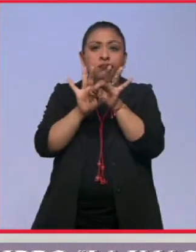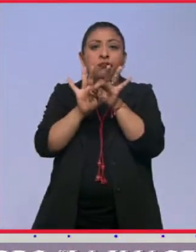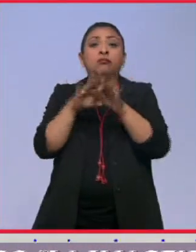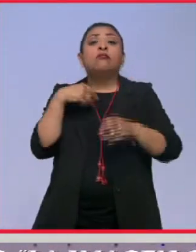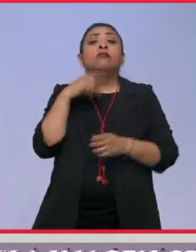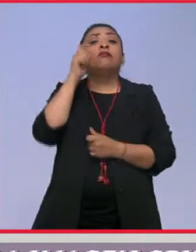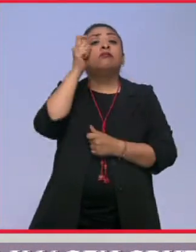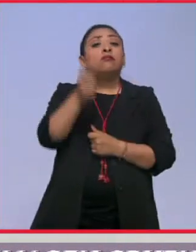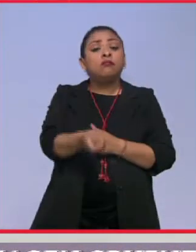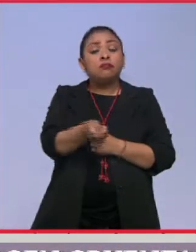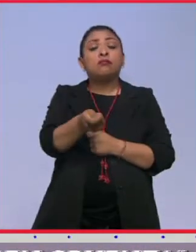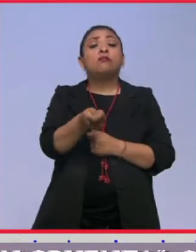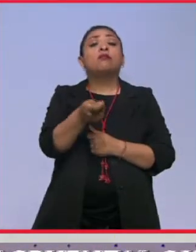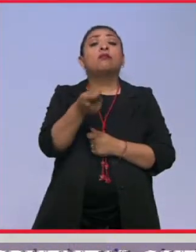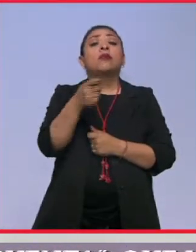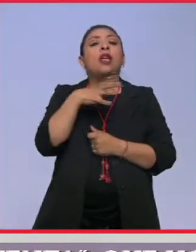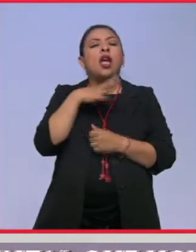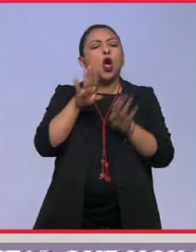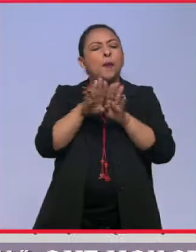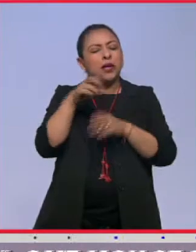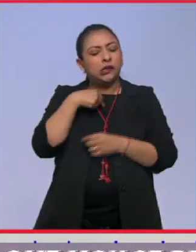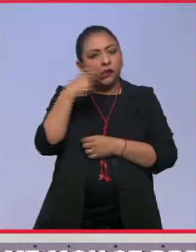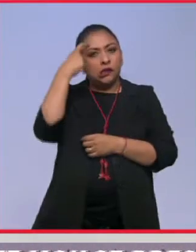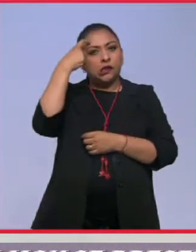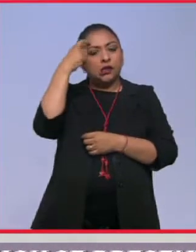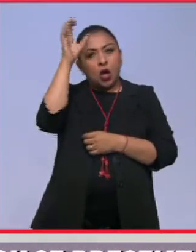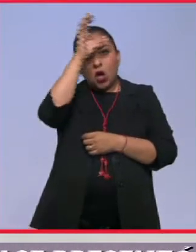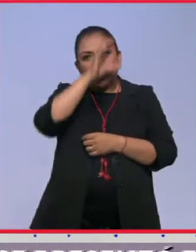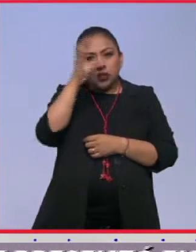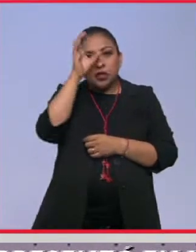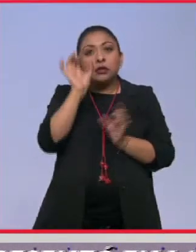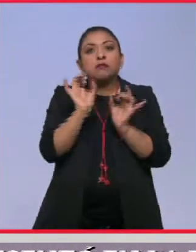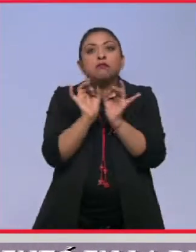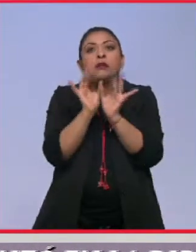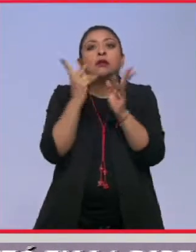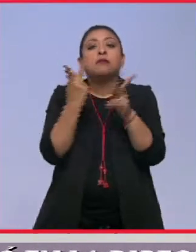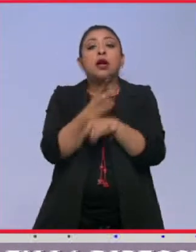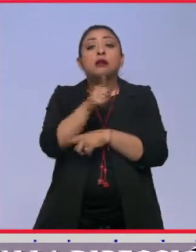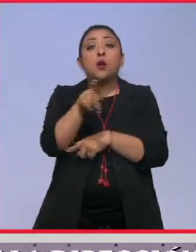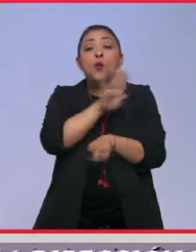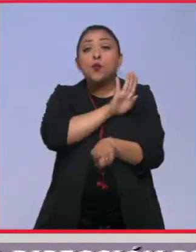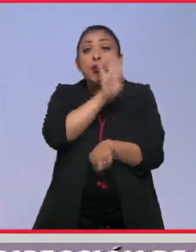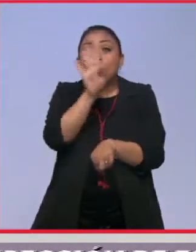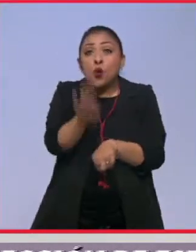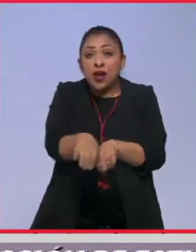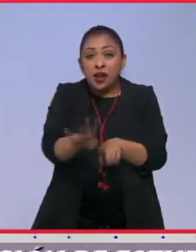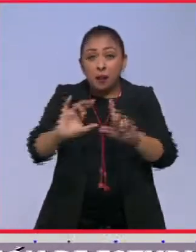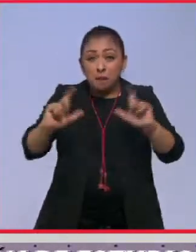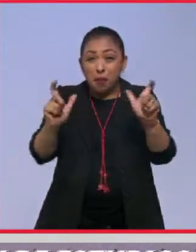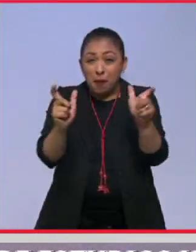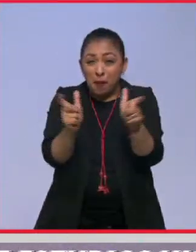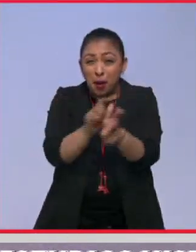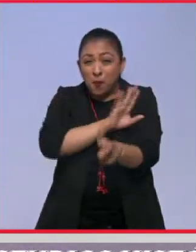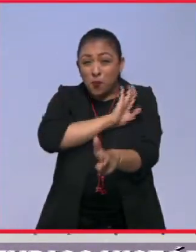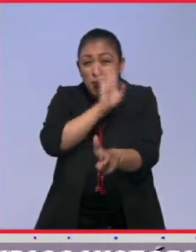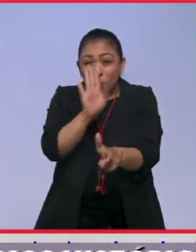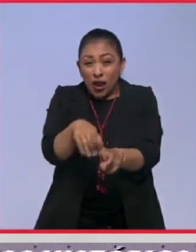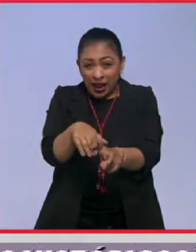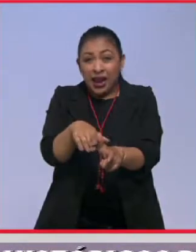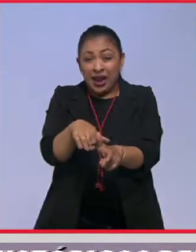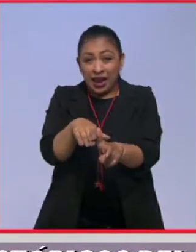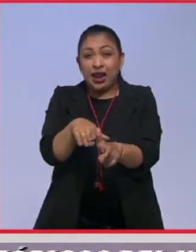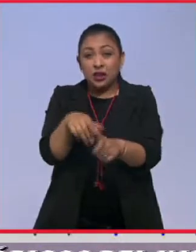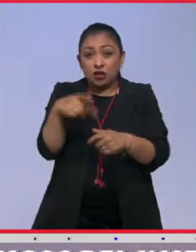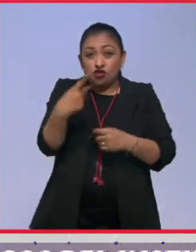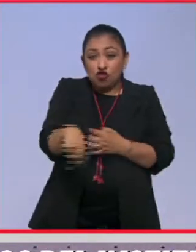es tener la conciencia de lo que puede ocasionar la muerte de una especie endémica